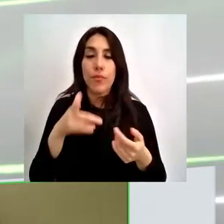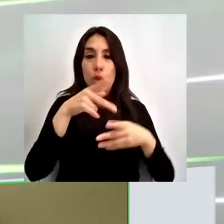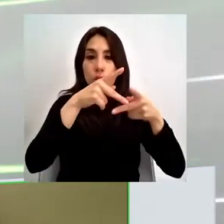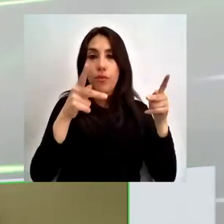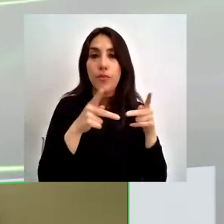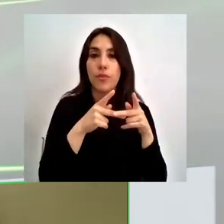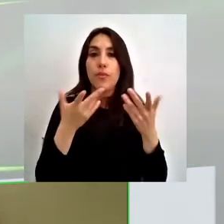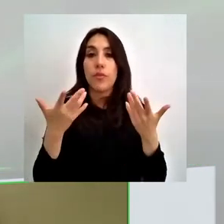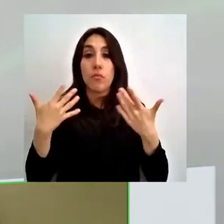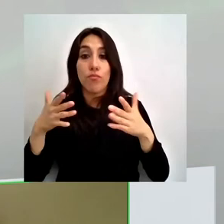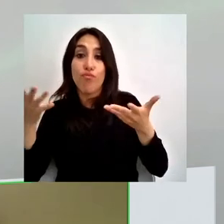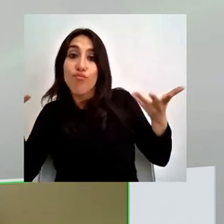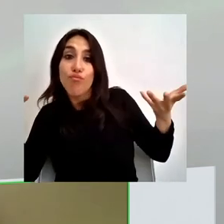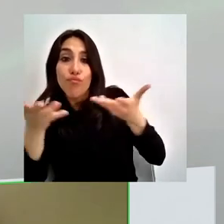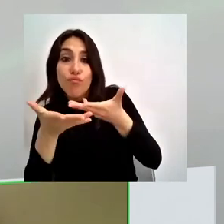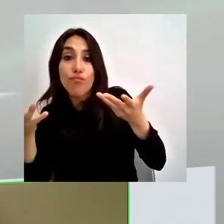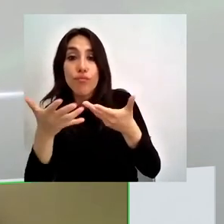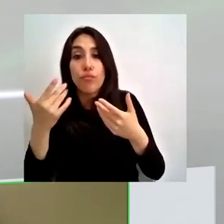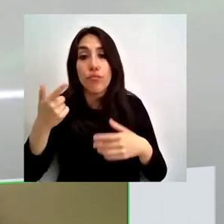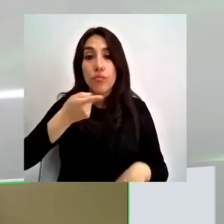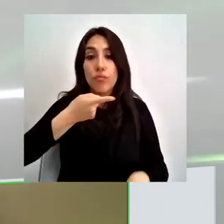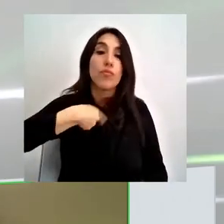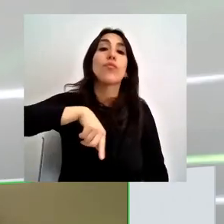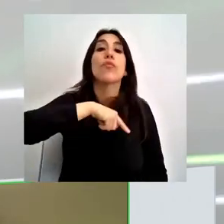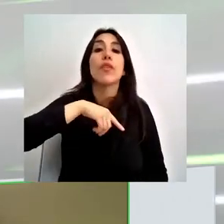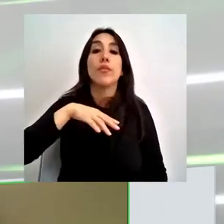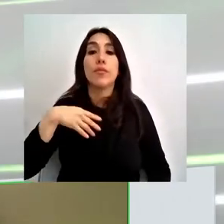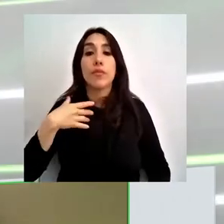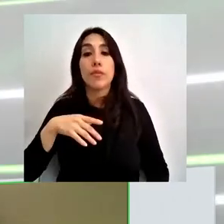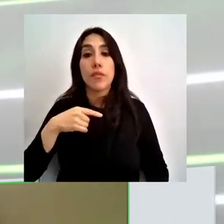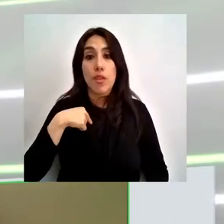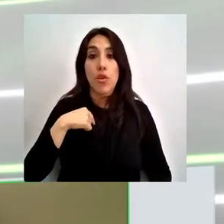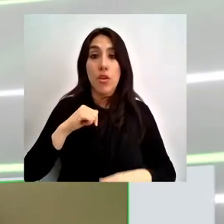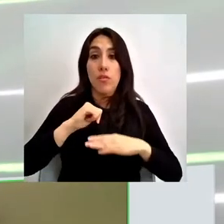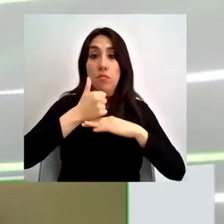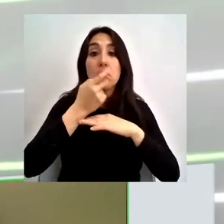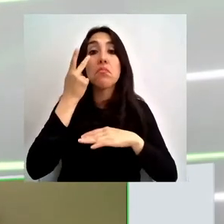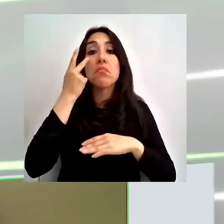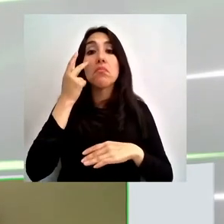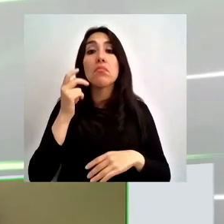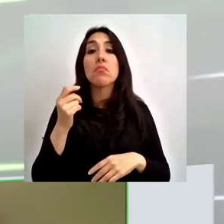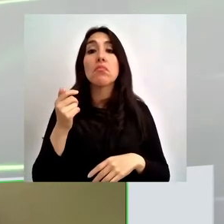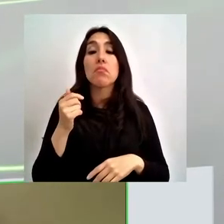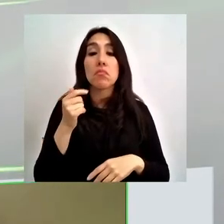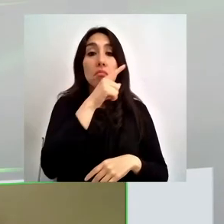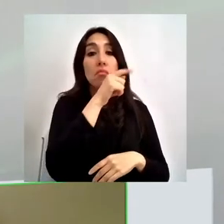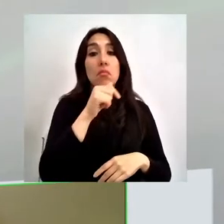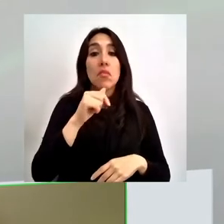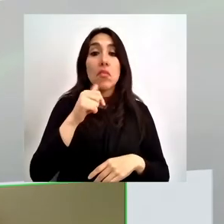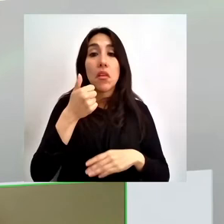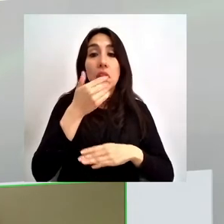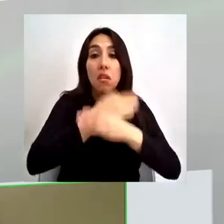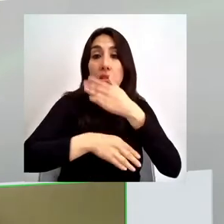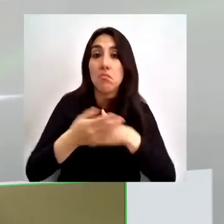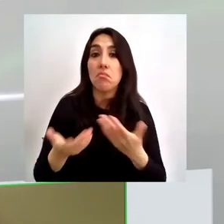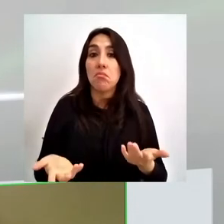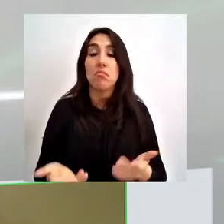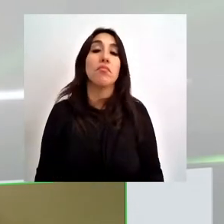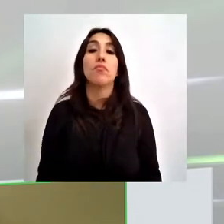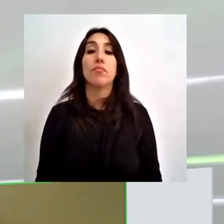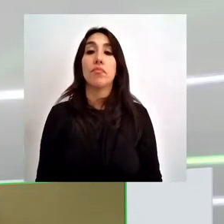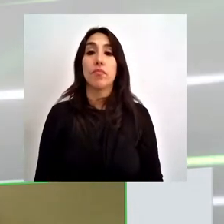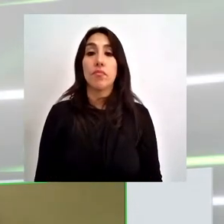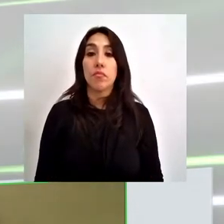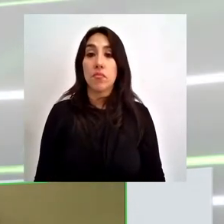con nuestro director sobre discapacidad al pensar podemos verlo en el